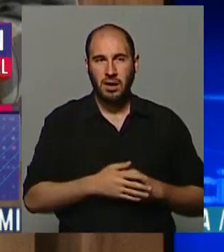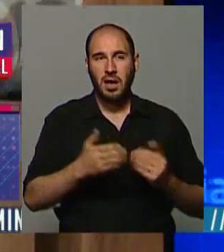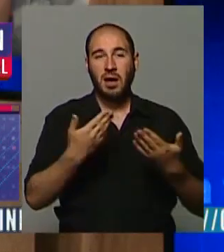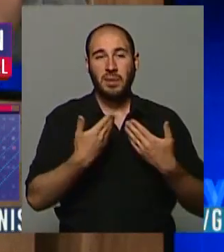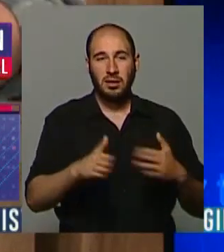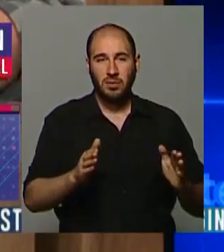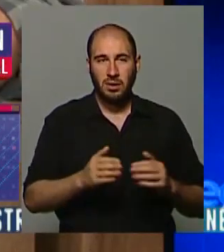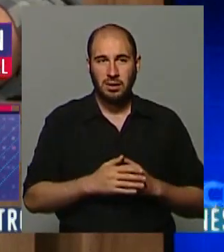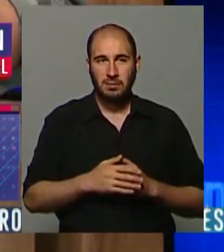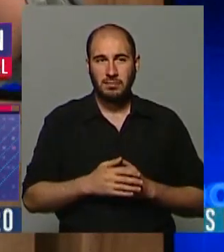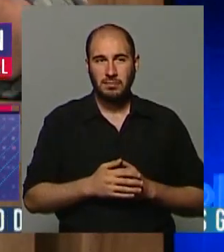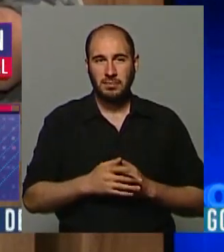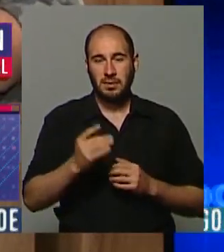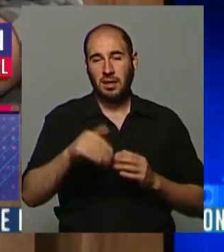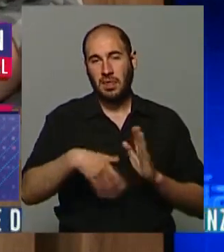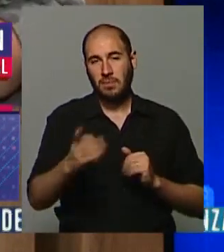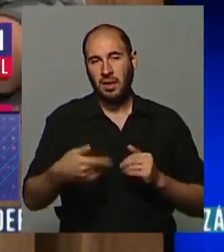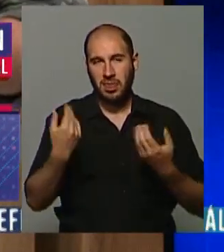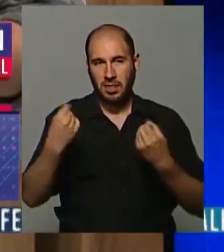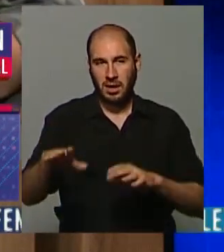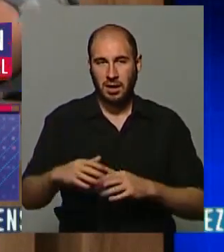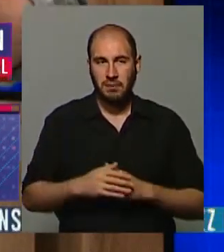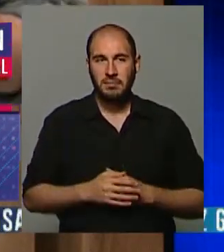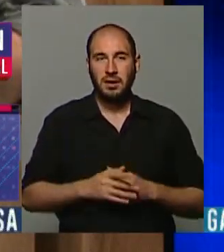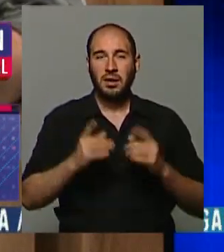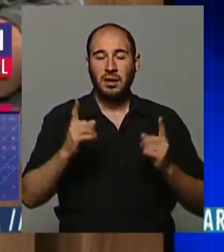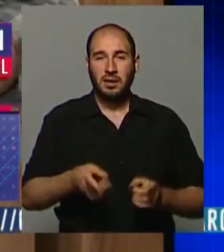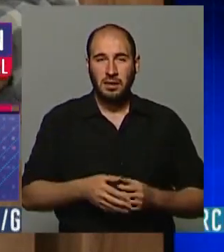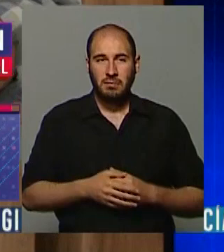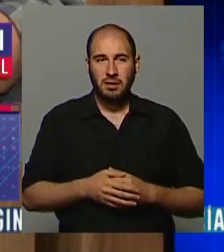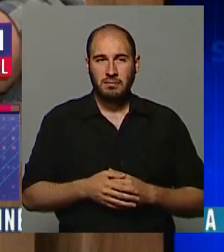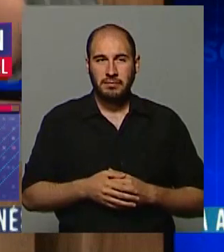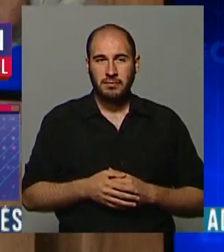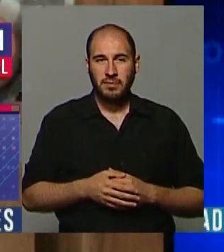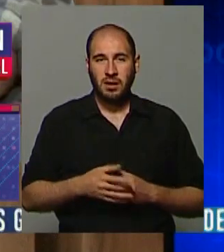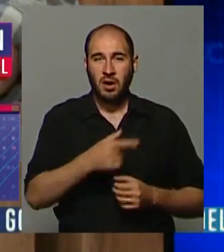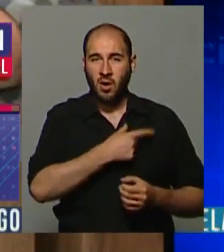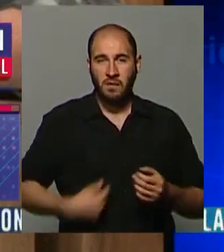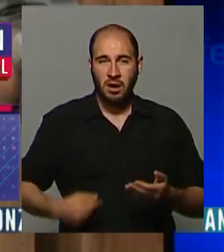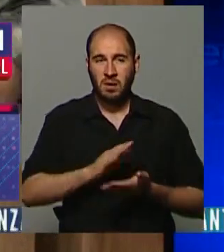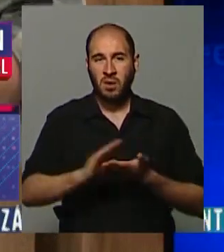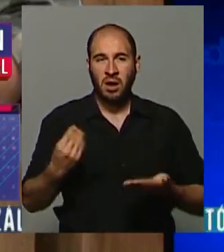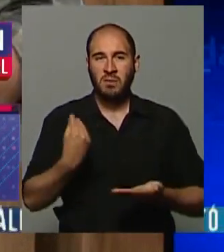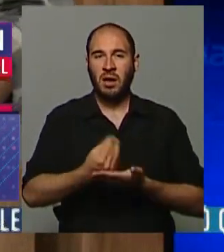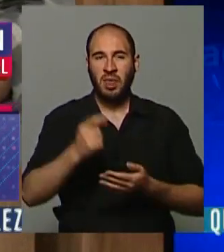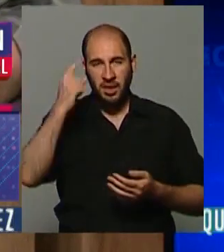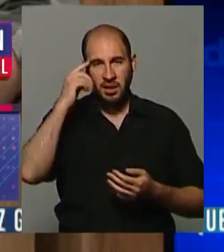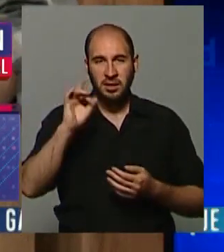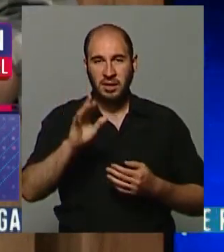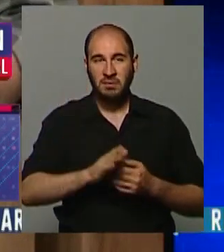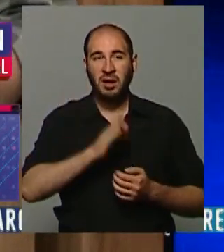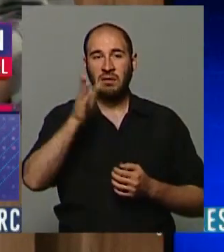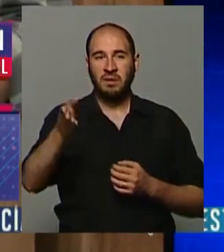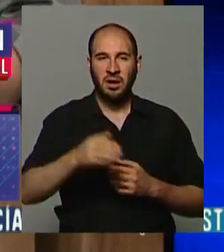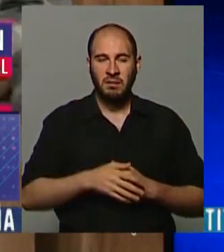apertura, se va a retirar, ¿no es cierto? Y están viendo si algún del gobierno entrante, a partir del 10 de diciembre, va a